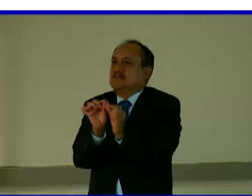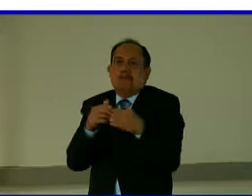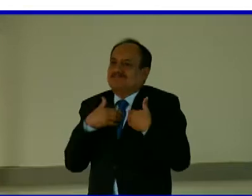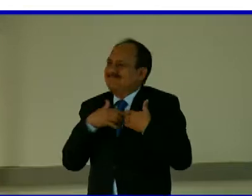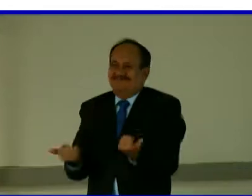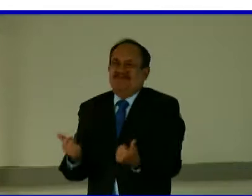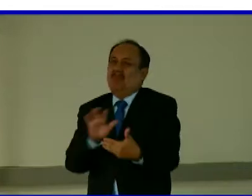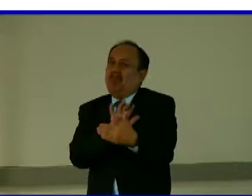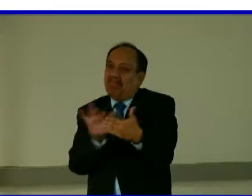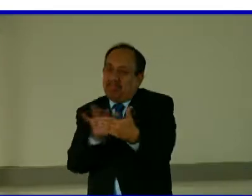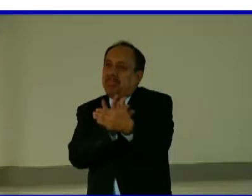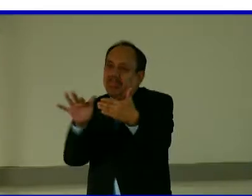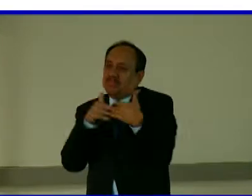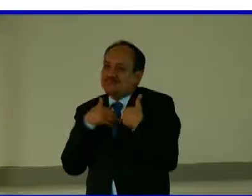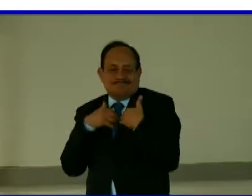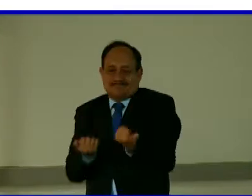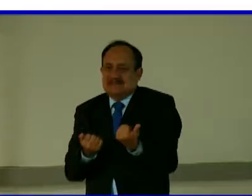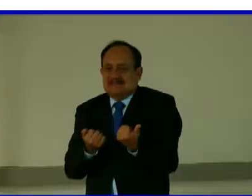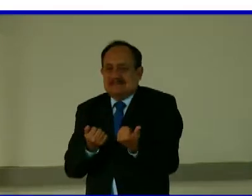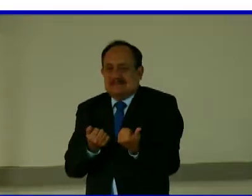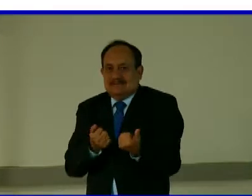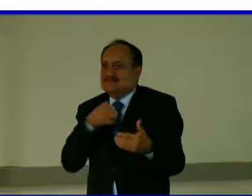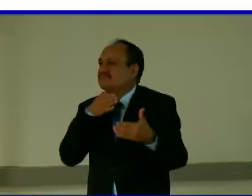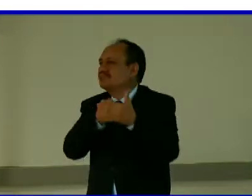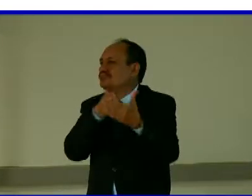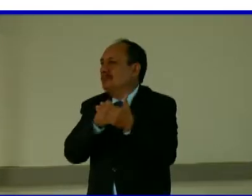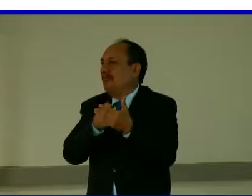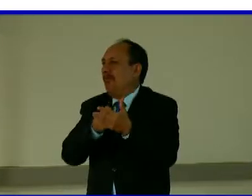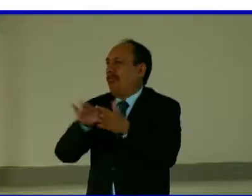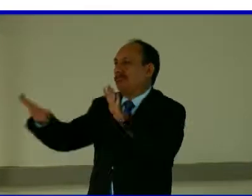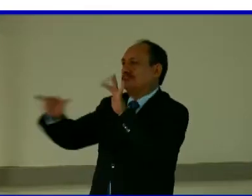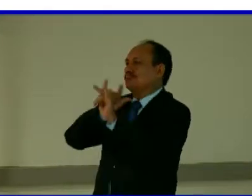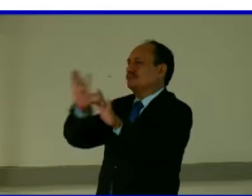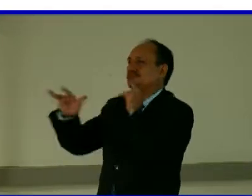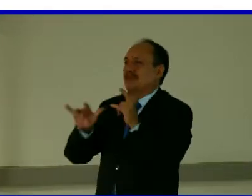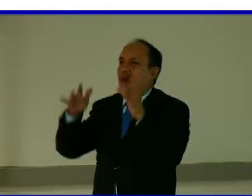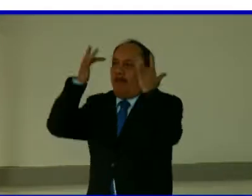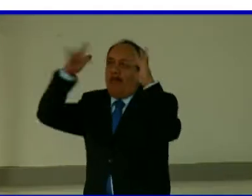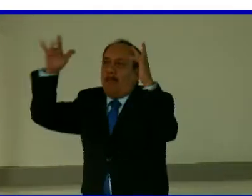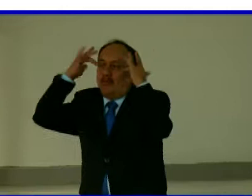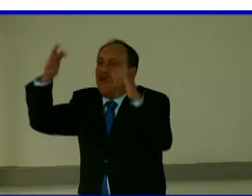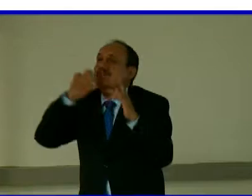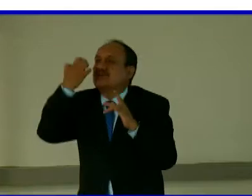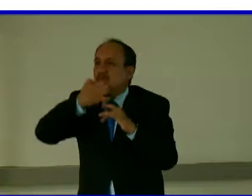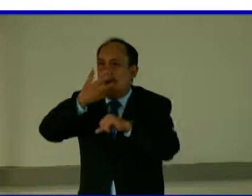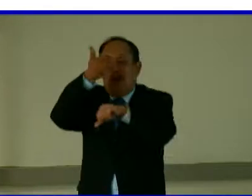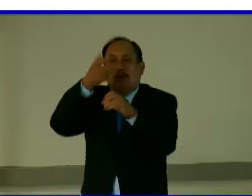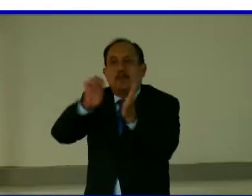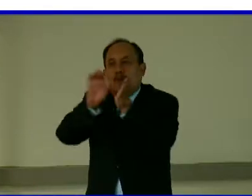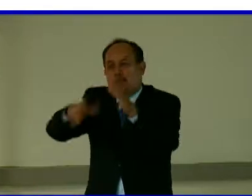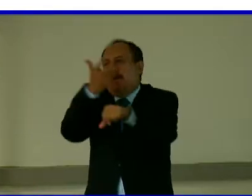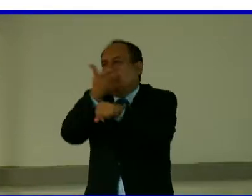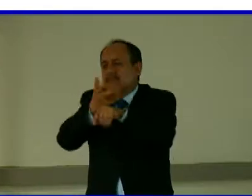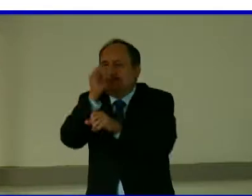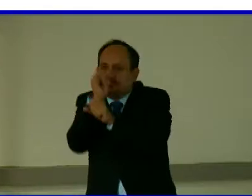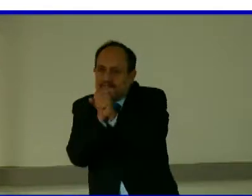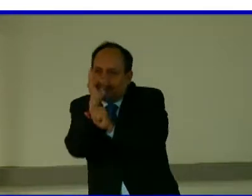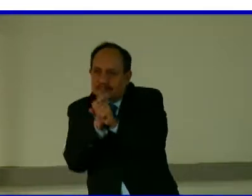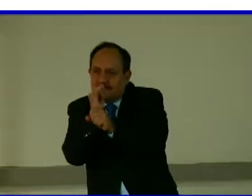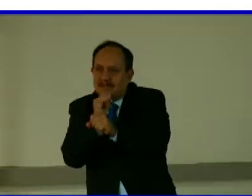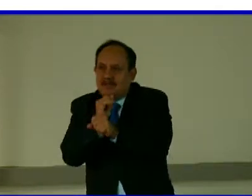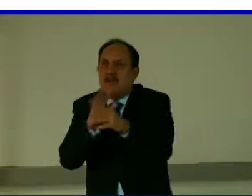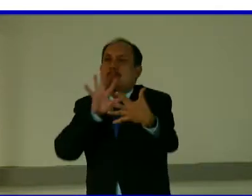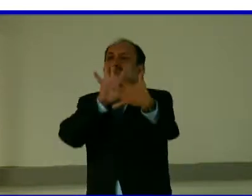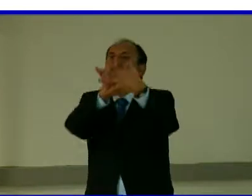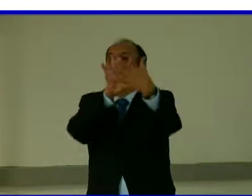lectora y por lo tanto aumenta la deserción escolar. De hecho, en los Estados Unidos han hecho estudios en las